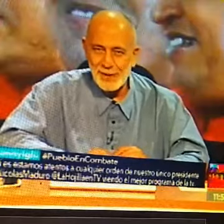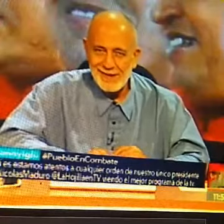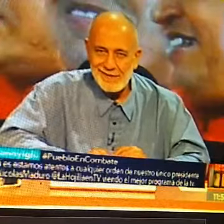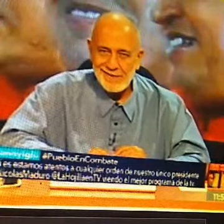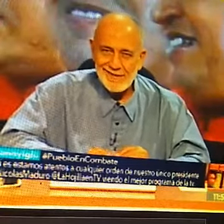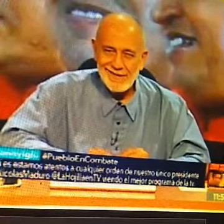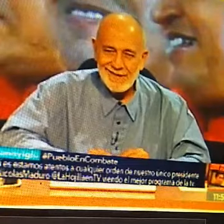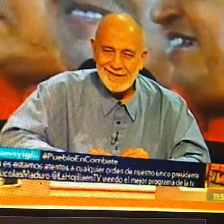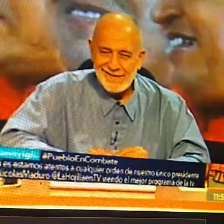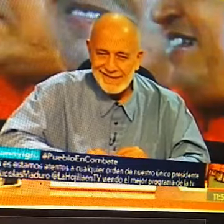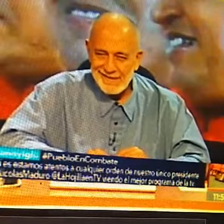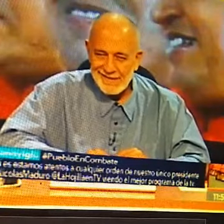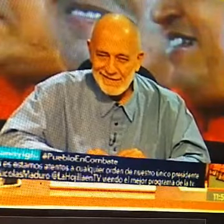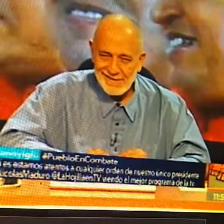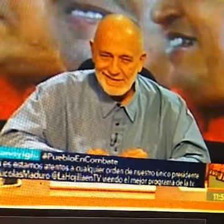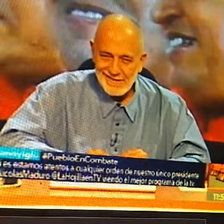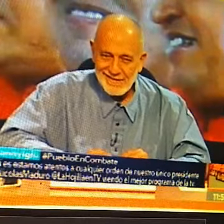opositores,